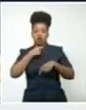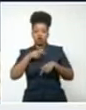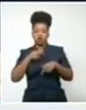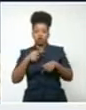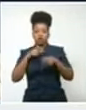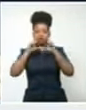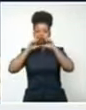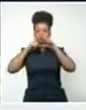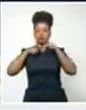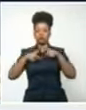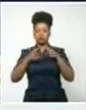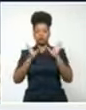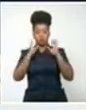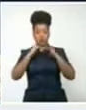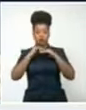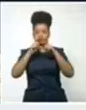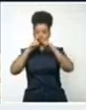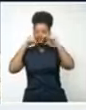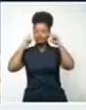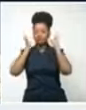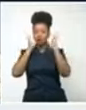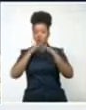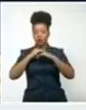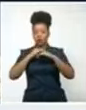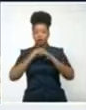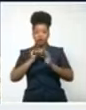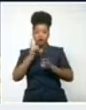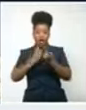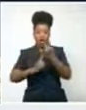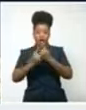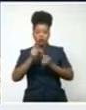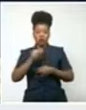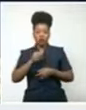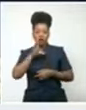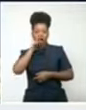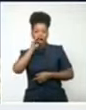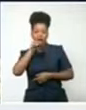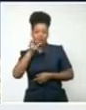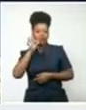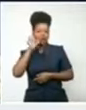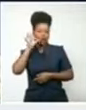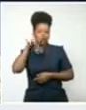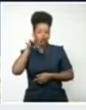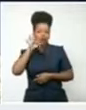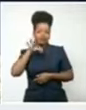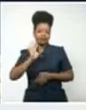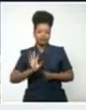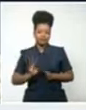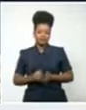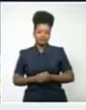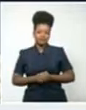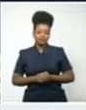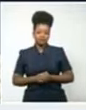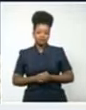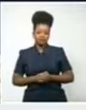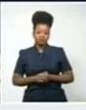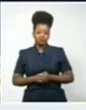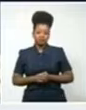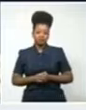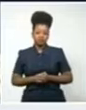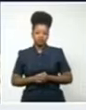nasobuco y emite un número de microgotas de saliva que coge al que tiene